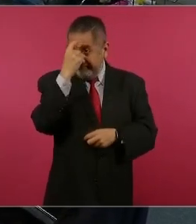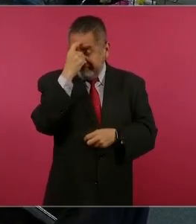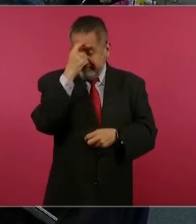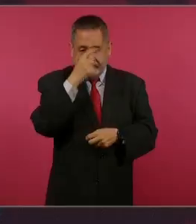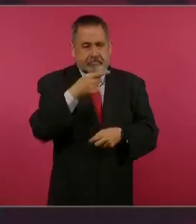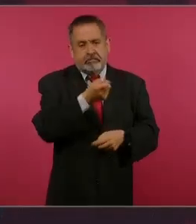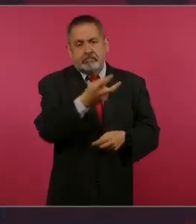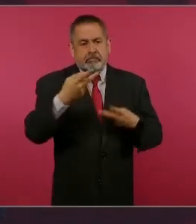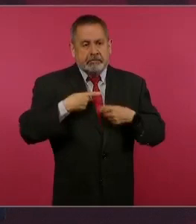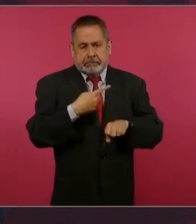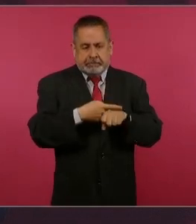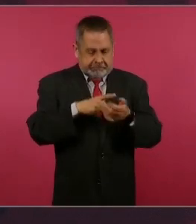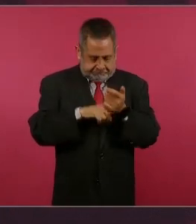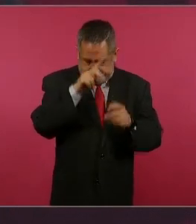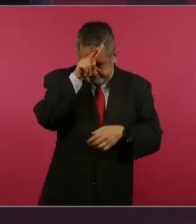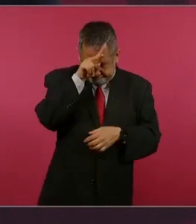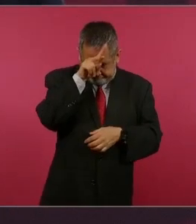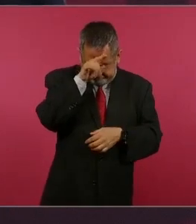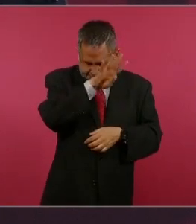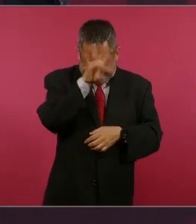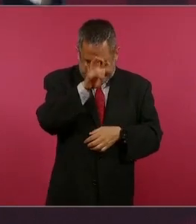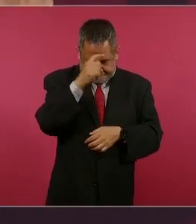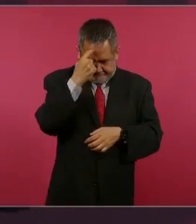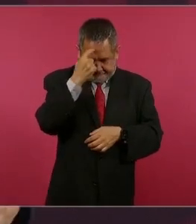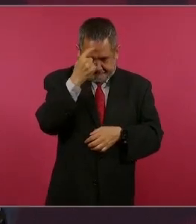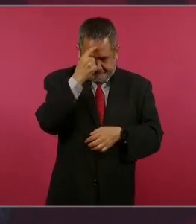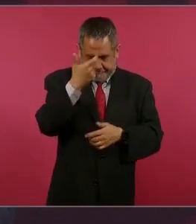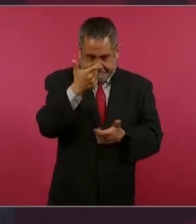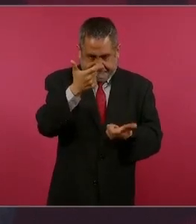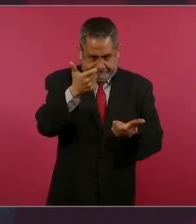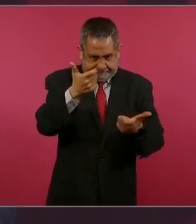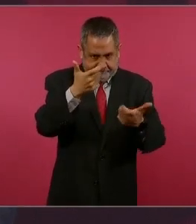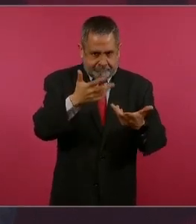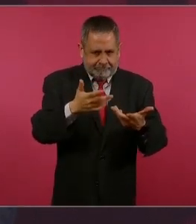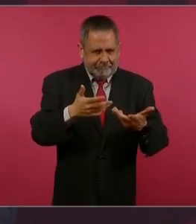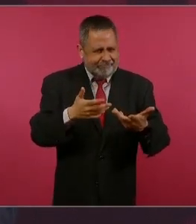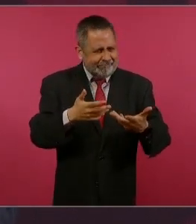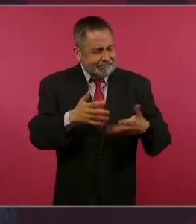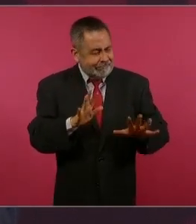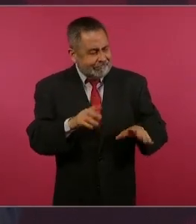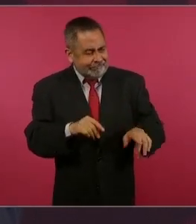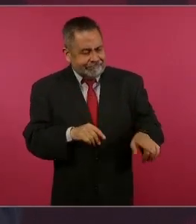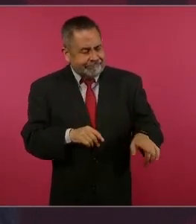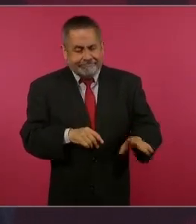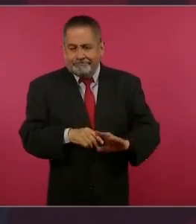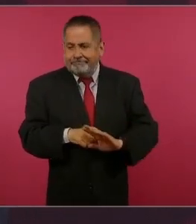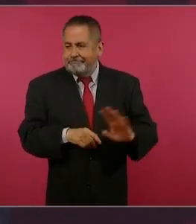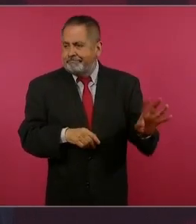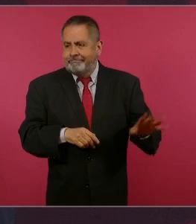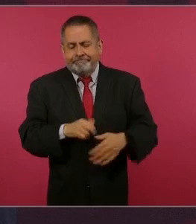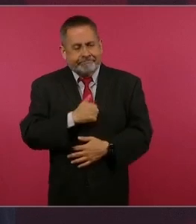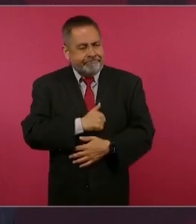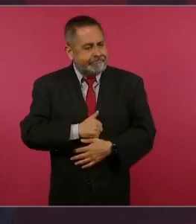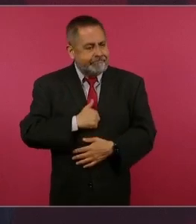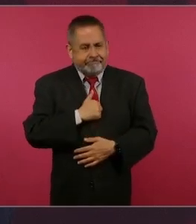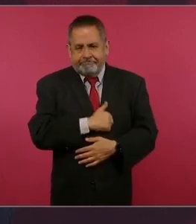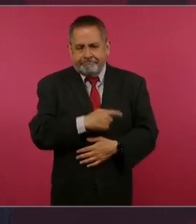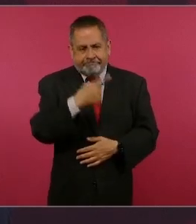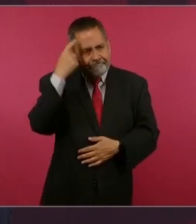enferma, no, pues ya son casos muy